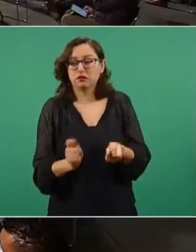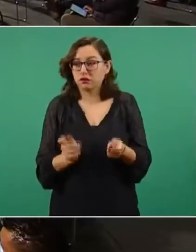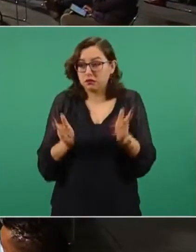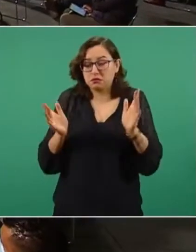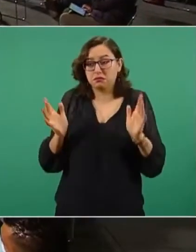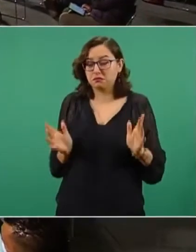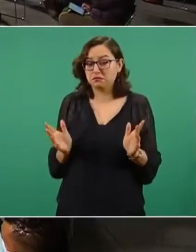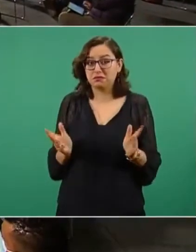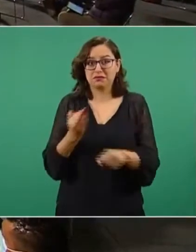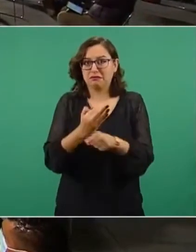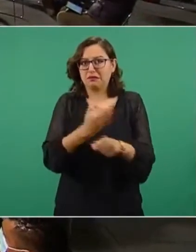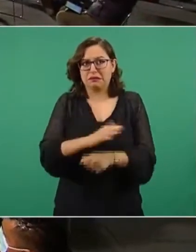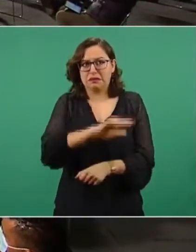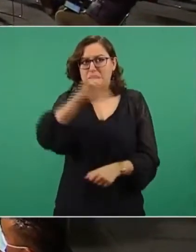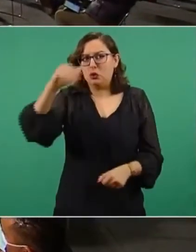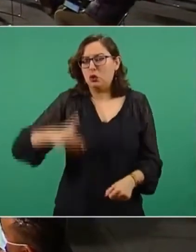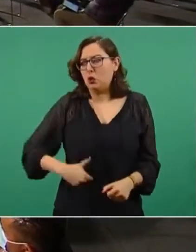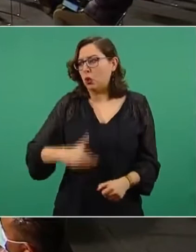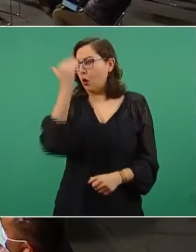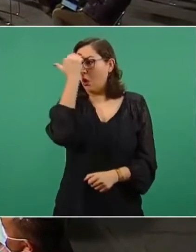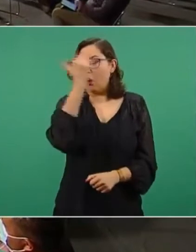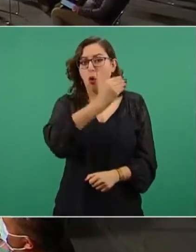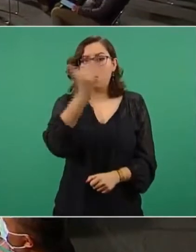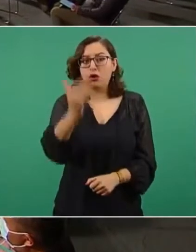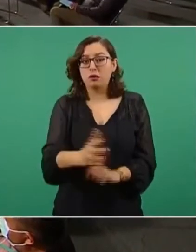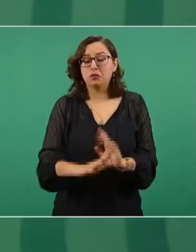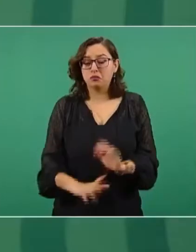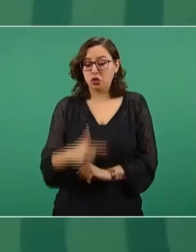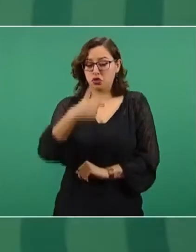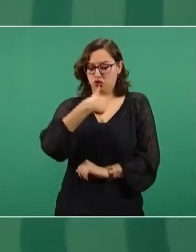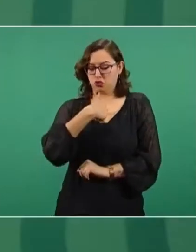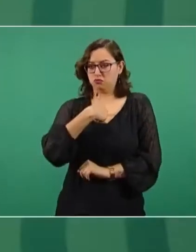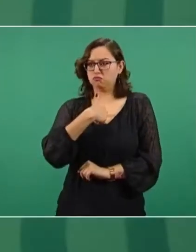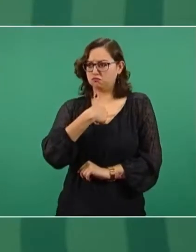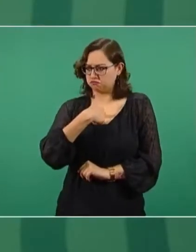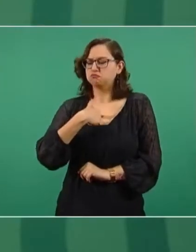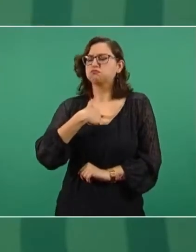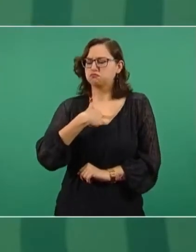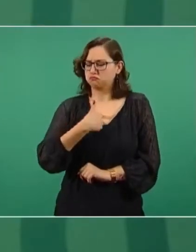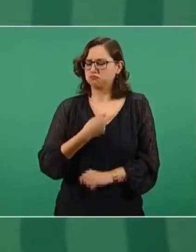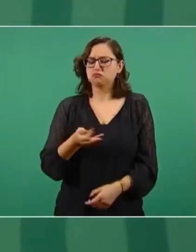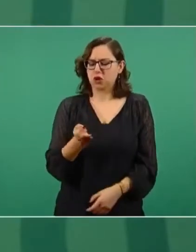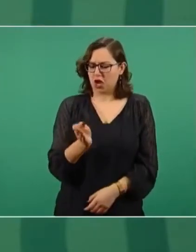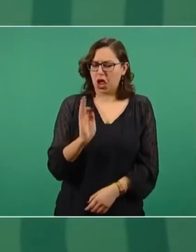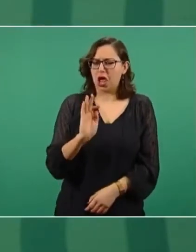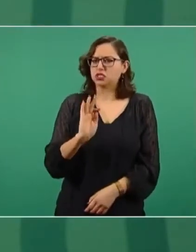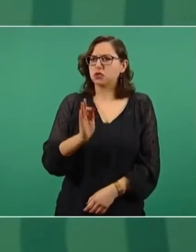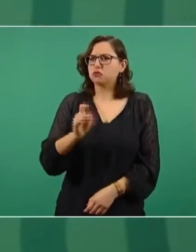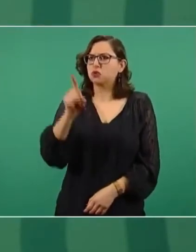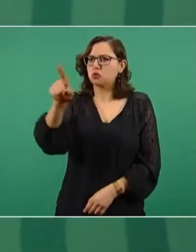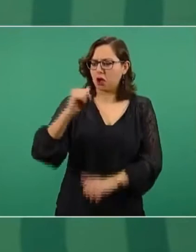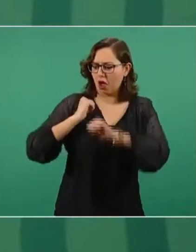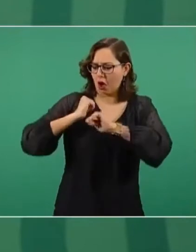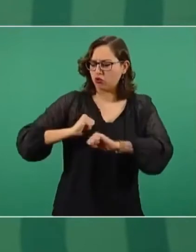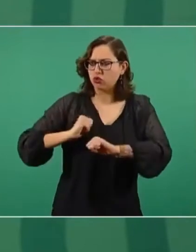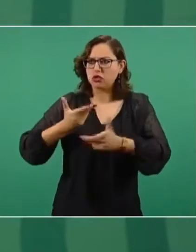de mi parte es estar en plena condición de cooperar, colaborar en lo